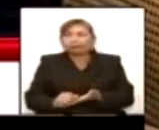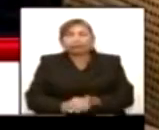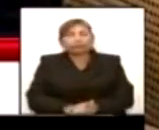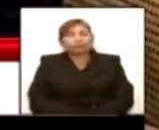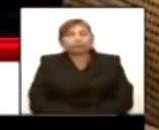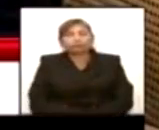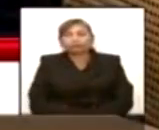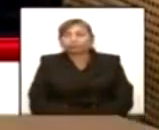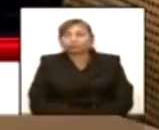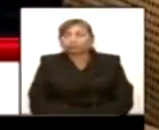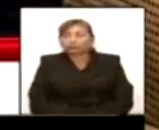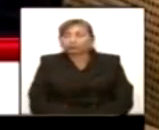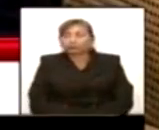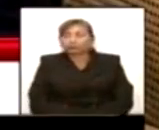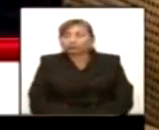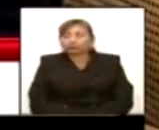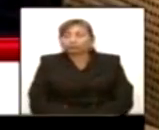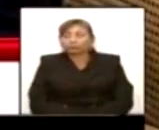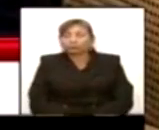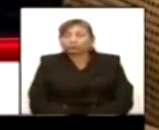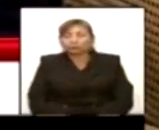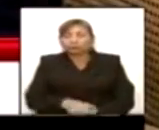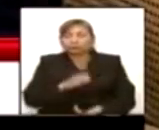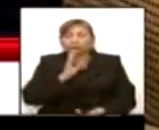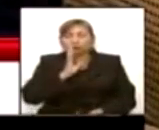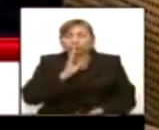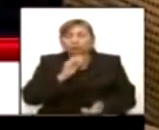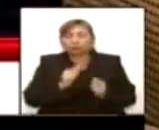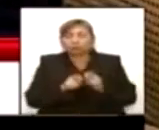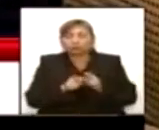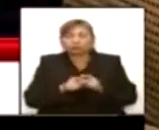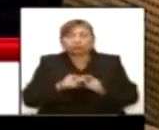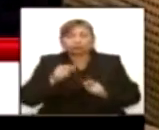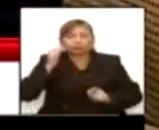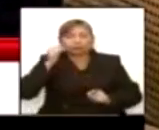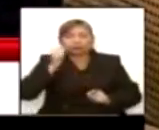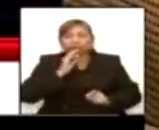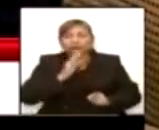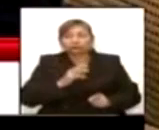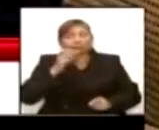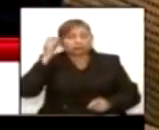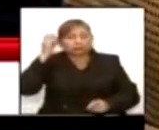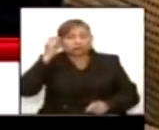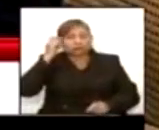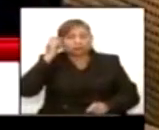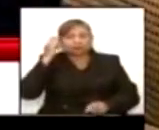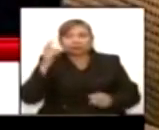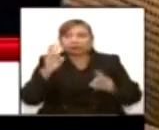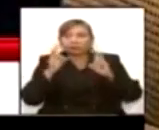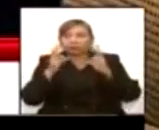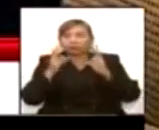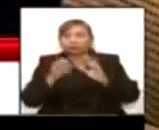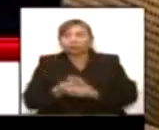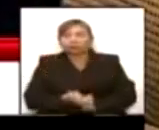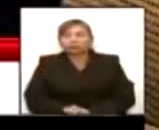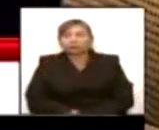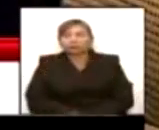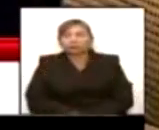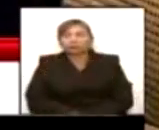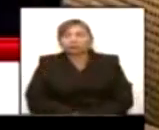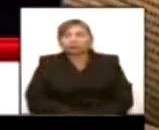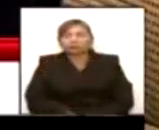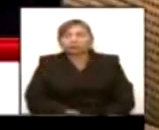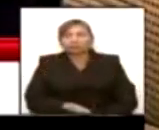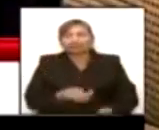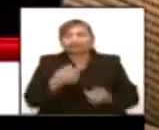tema. Pero así como han hablado y tienen el derecho de hablar temas políticos, temas...